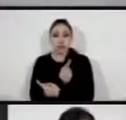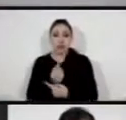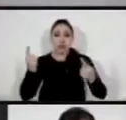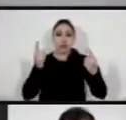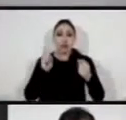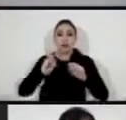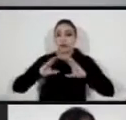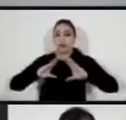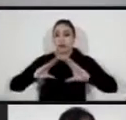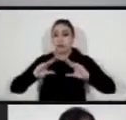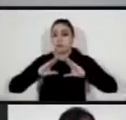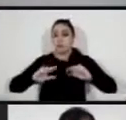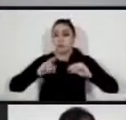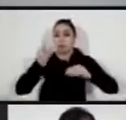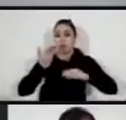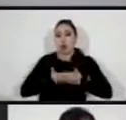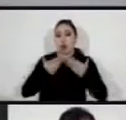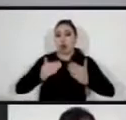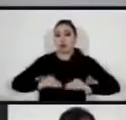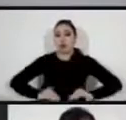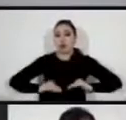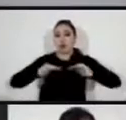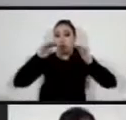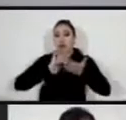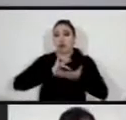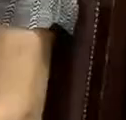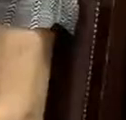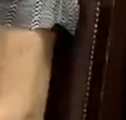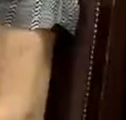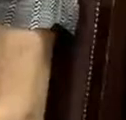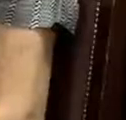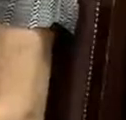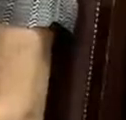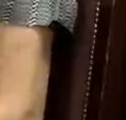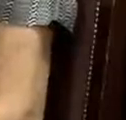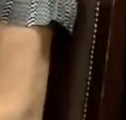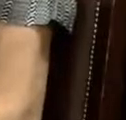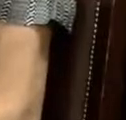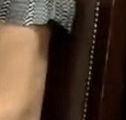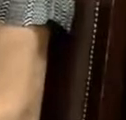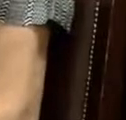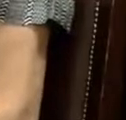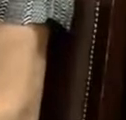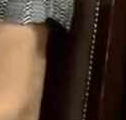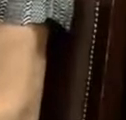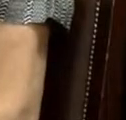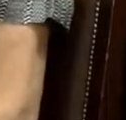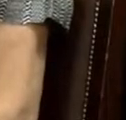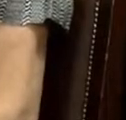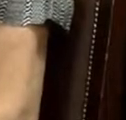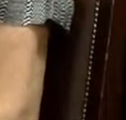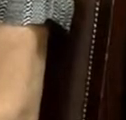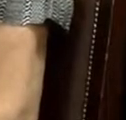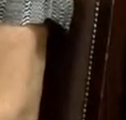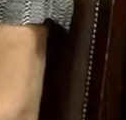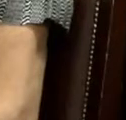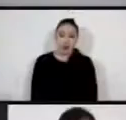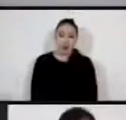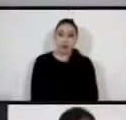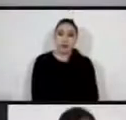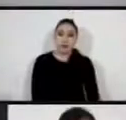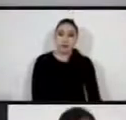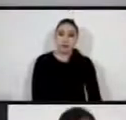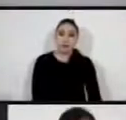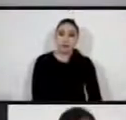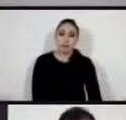seres humanos gracias a la aportación del maestro. Gracias, maestro Fernando Lozano. Muchas